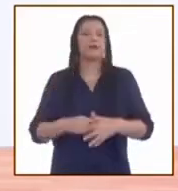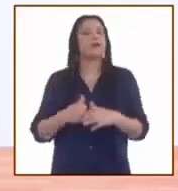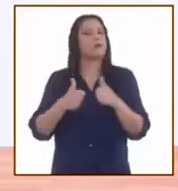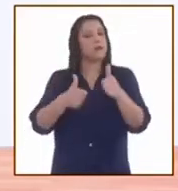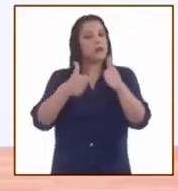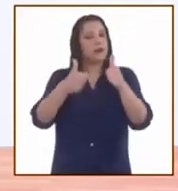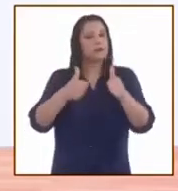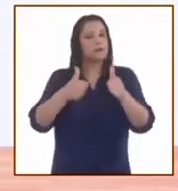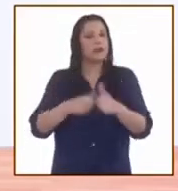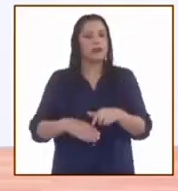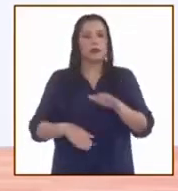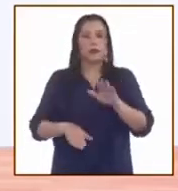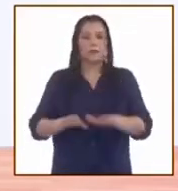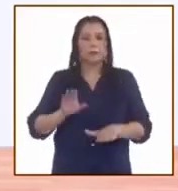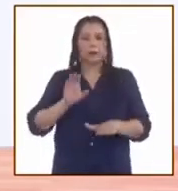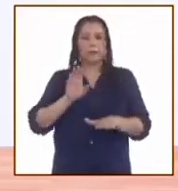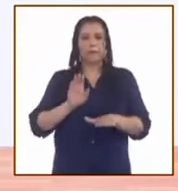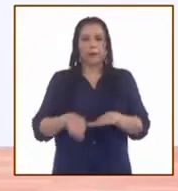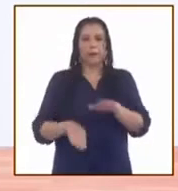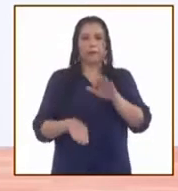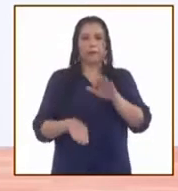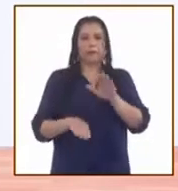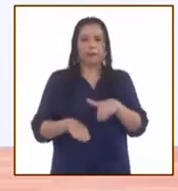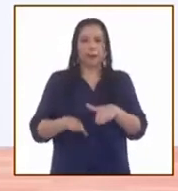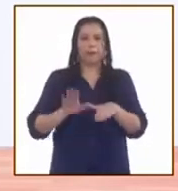Bien, pisadas.